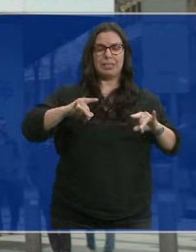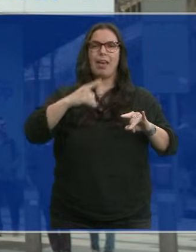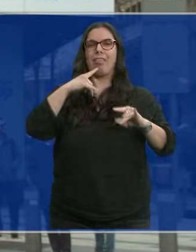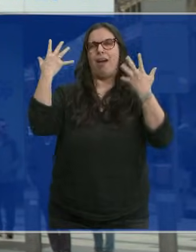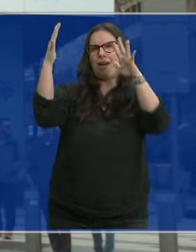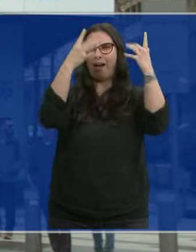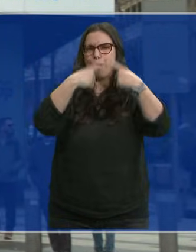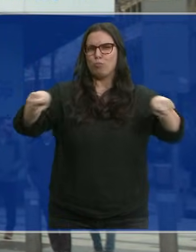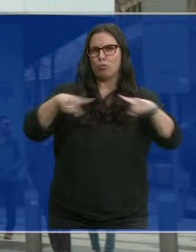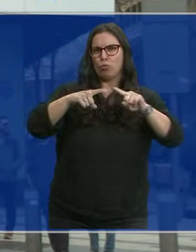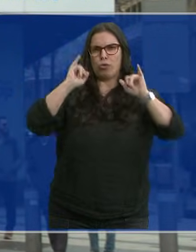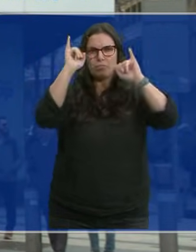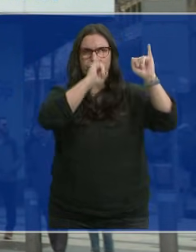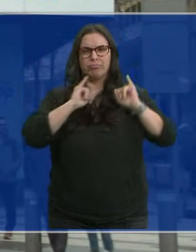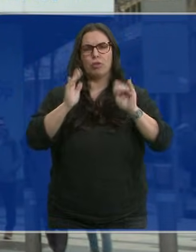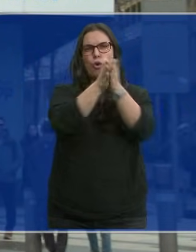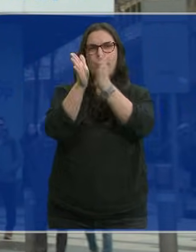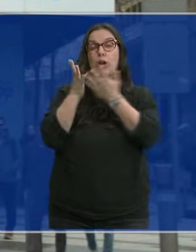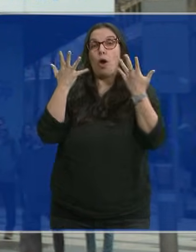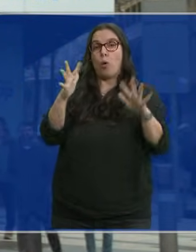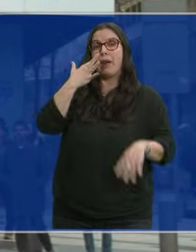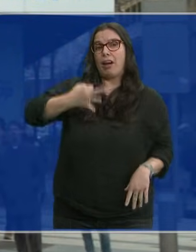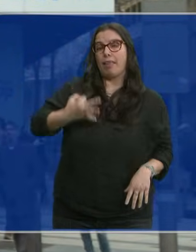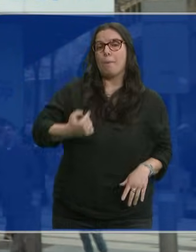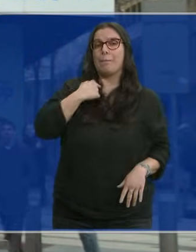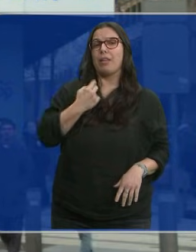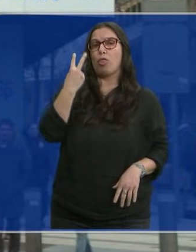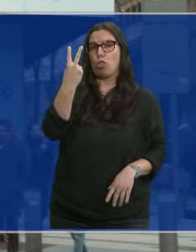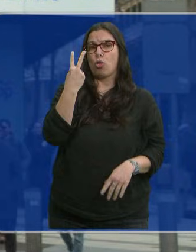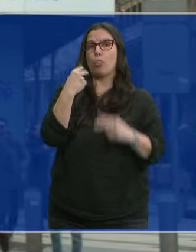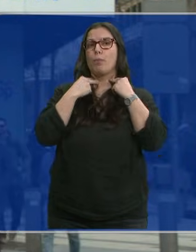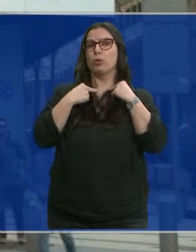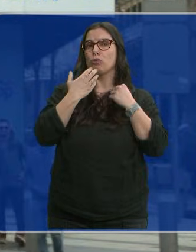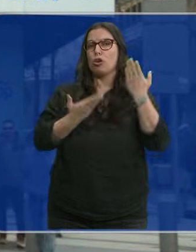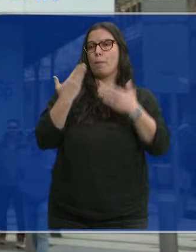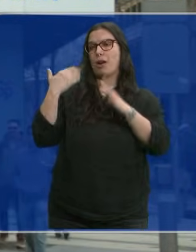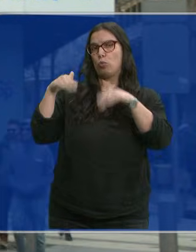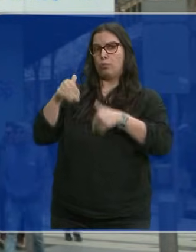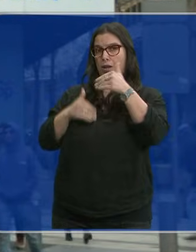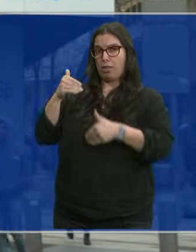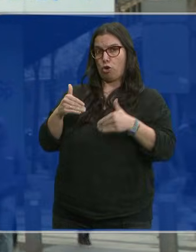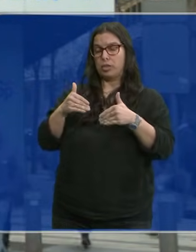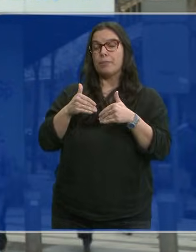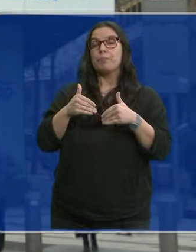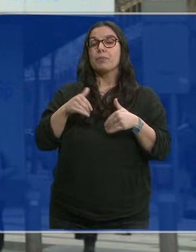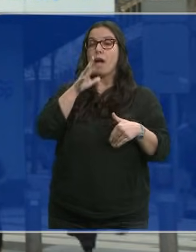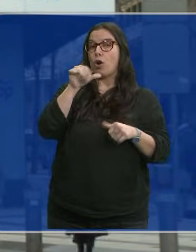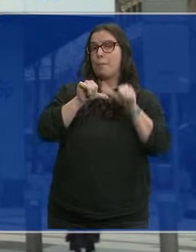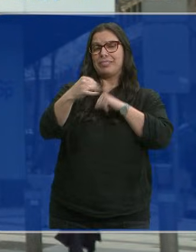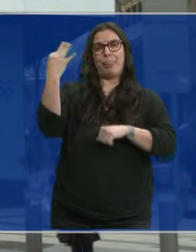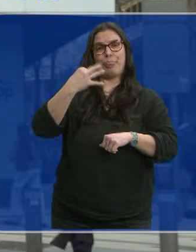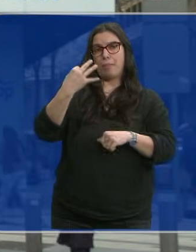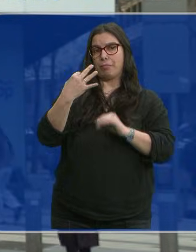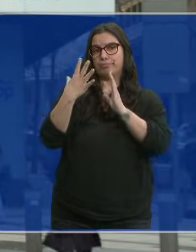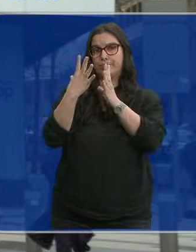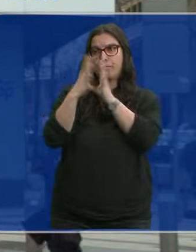de celebración por sus compañeros de partido, pese a haber perdido efectivamente esos 2 escaños respecto a las anteriores elecciones. Azcón deberá pactar con Vox para